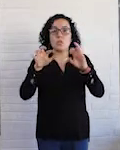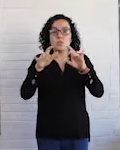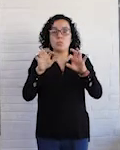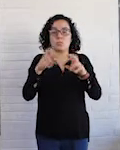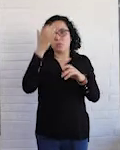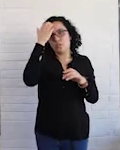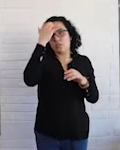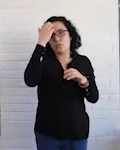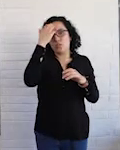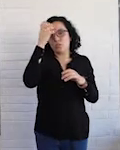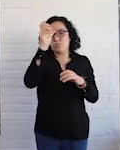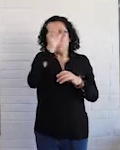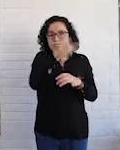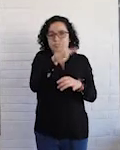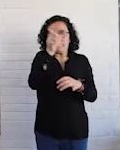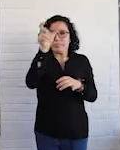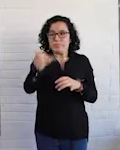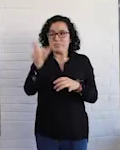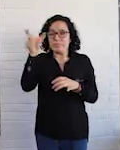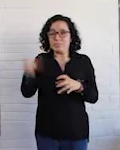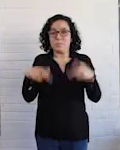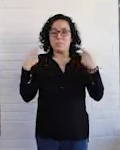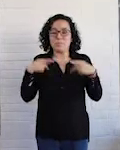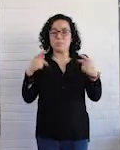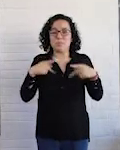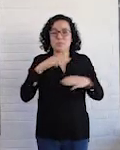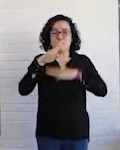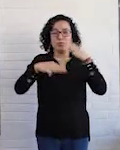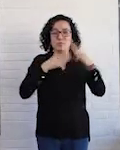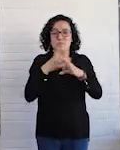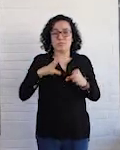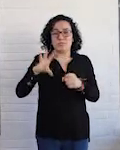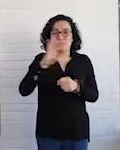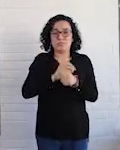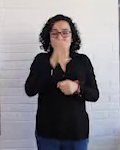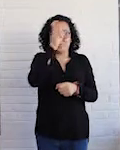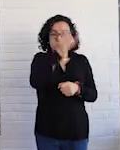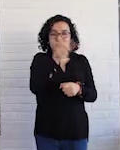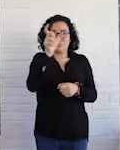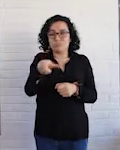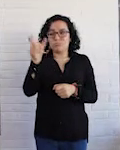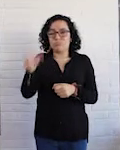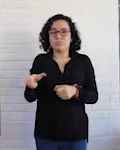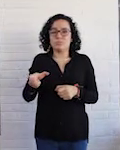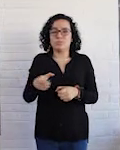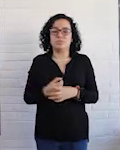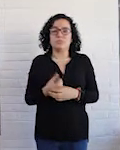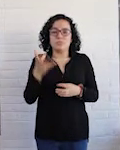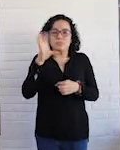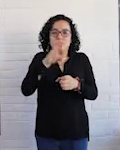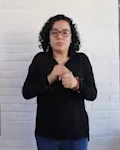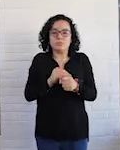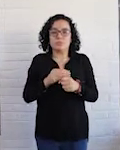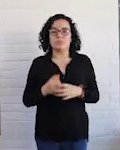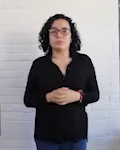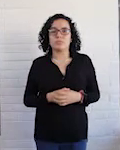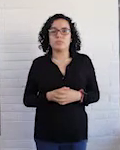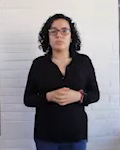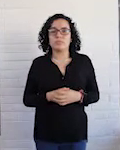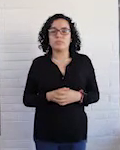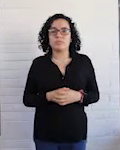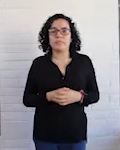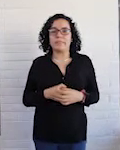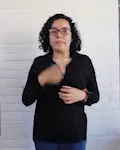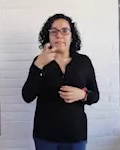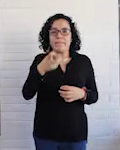conocimiento de todos los cerebros del mundo. ¿cómo va a afectar esto que acabamos de